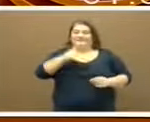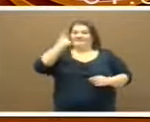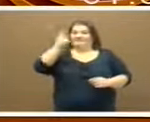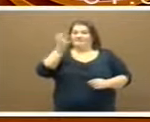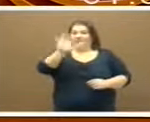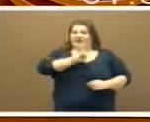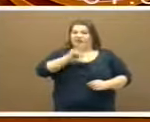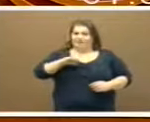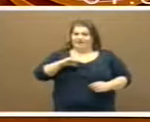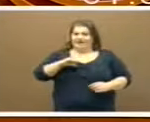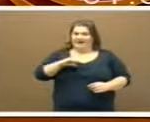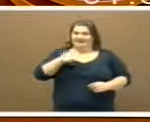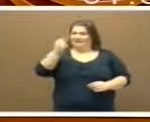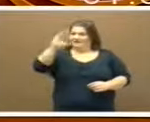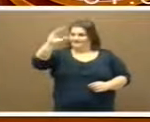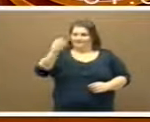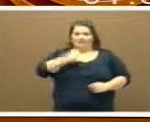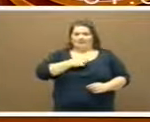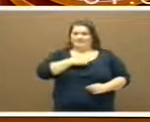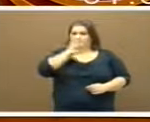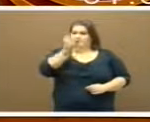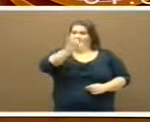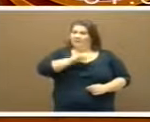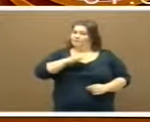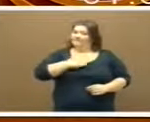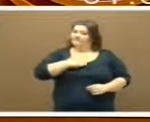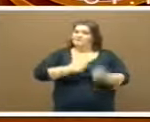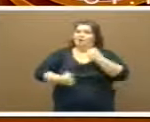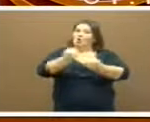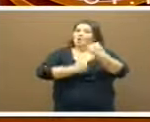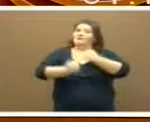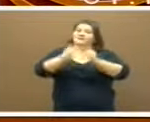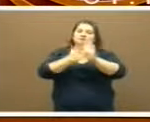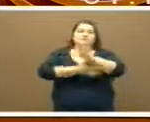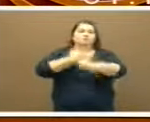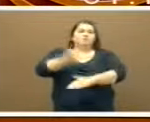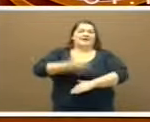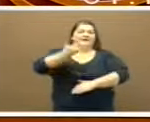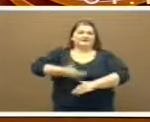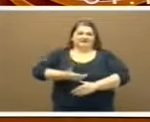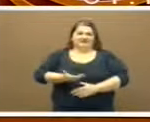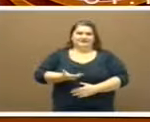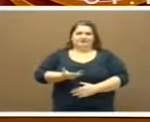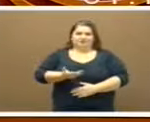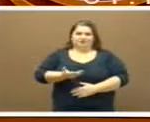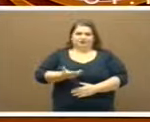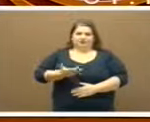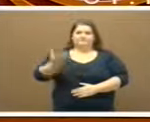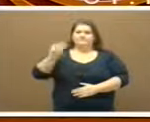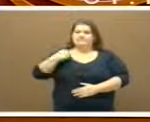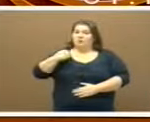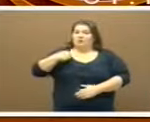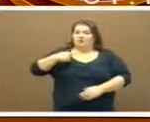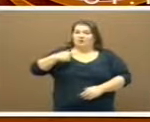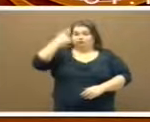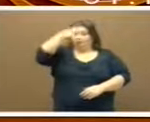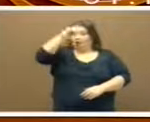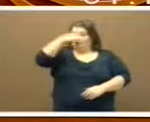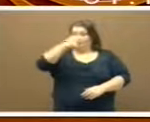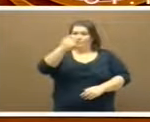autónoma donde la economía es importante, donde los espectáculos taurinos